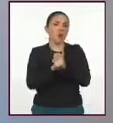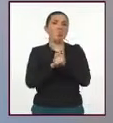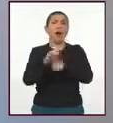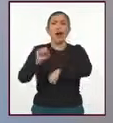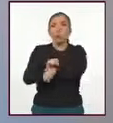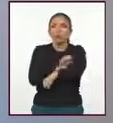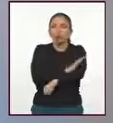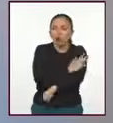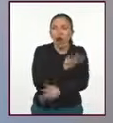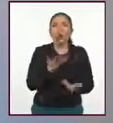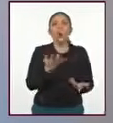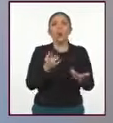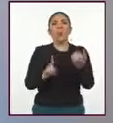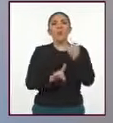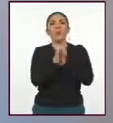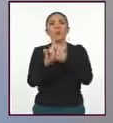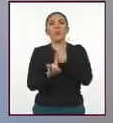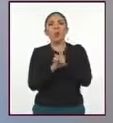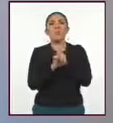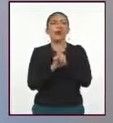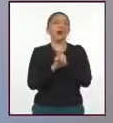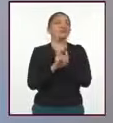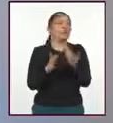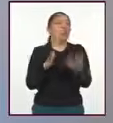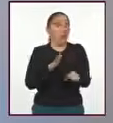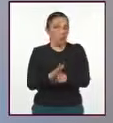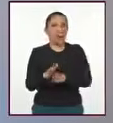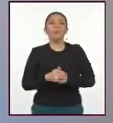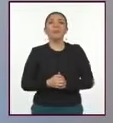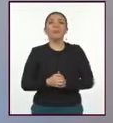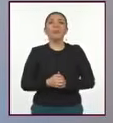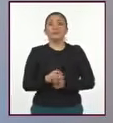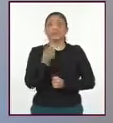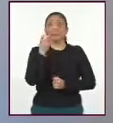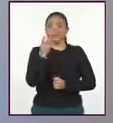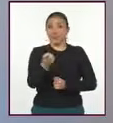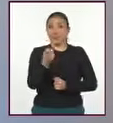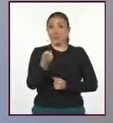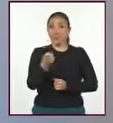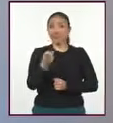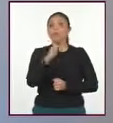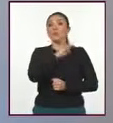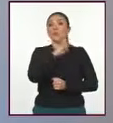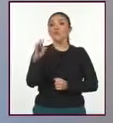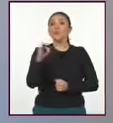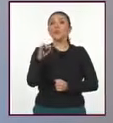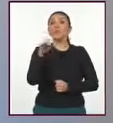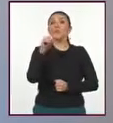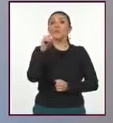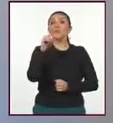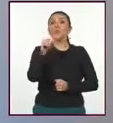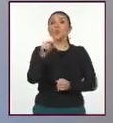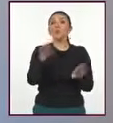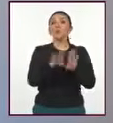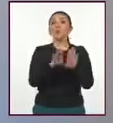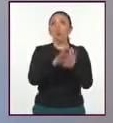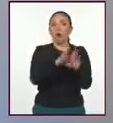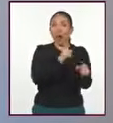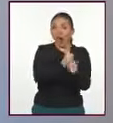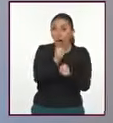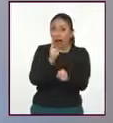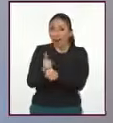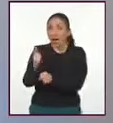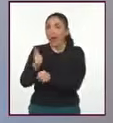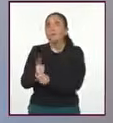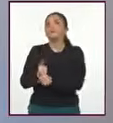alguna problemática de aprendizaje, y ahí lo que sí nos puede llegar a ayudar a identificar